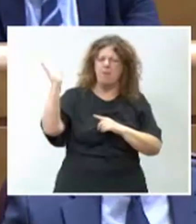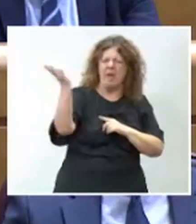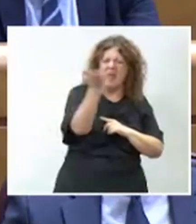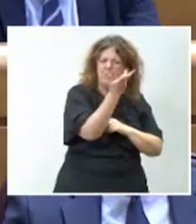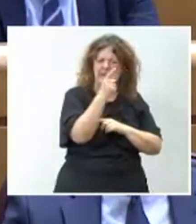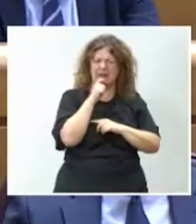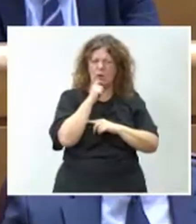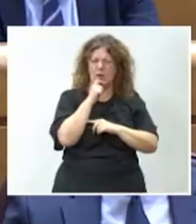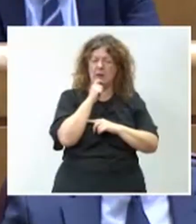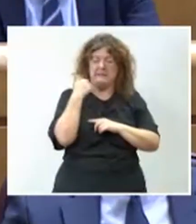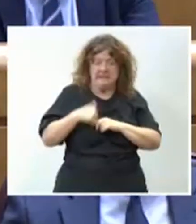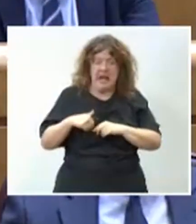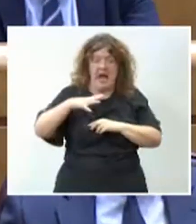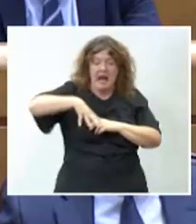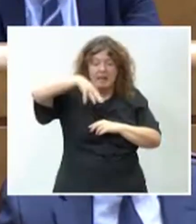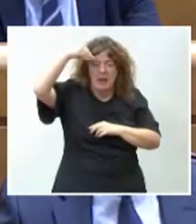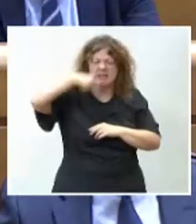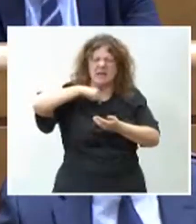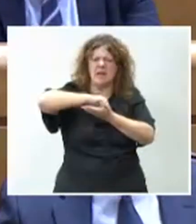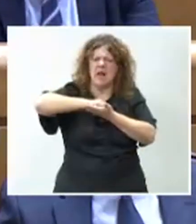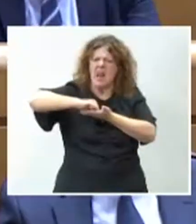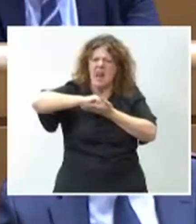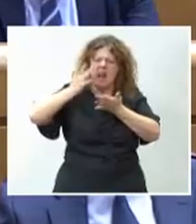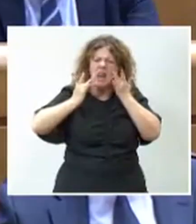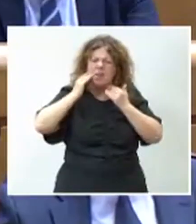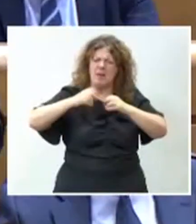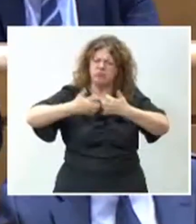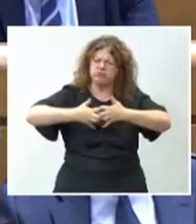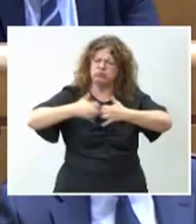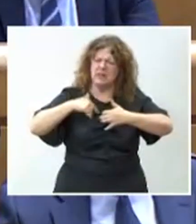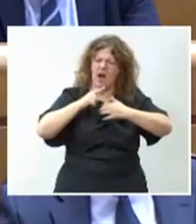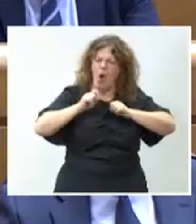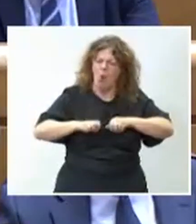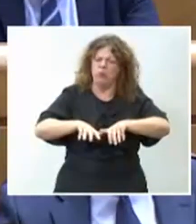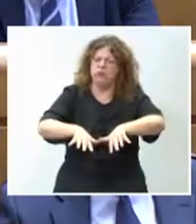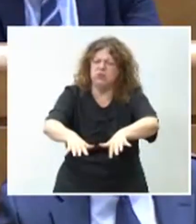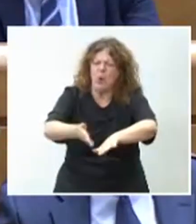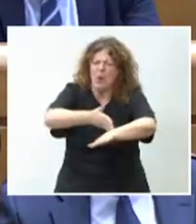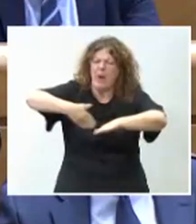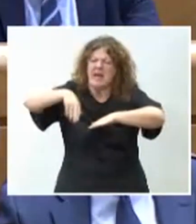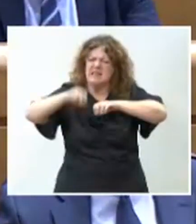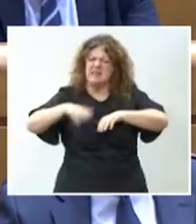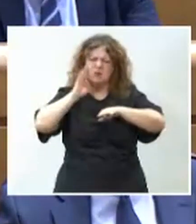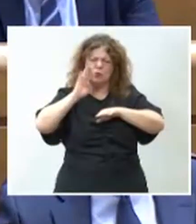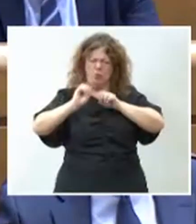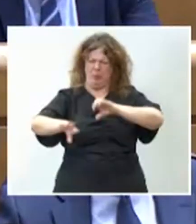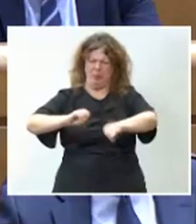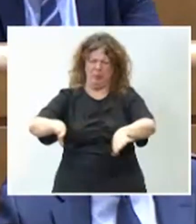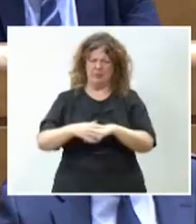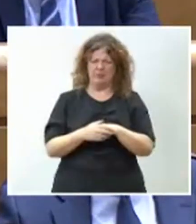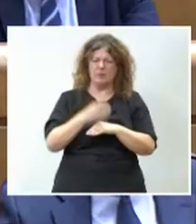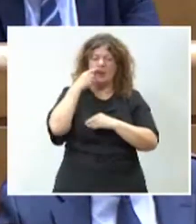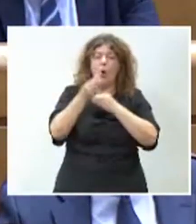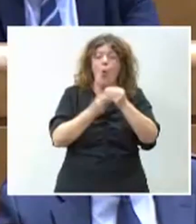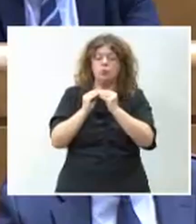concluyó sin acuerdo y anunciando avances Aunque sin concretar nada sobre el contenido de los mismos se trataba del primer